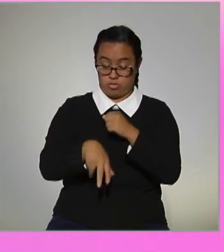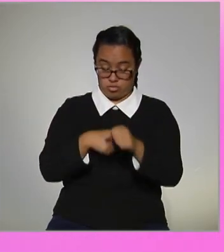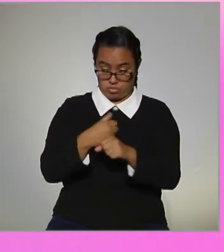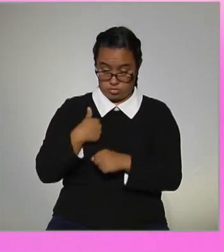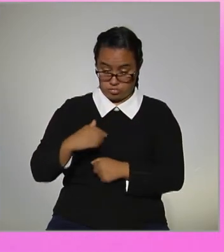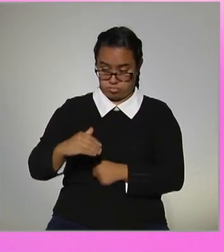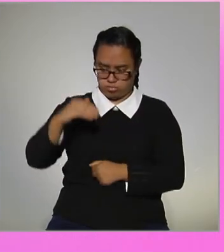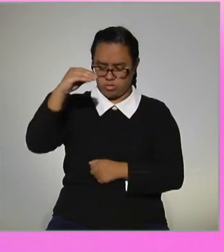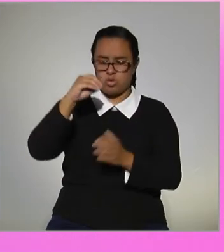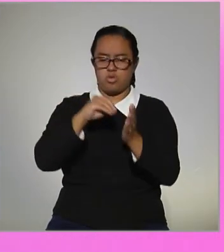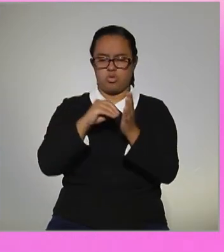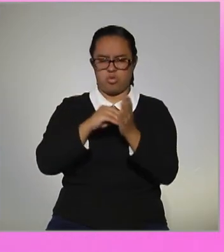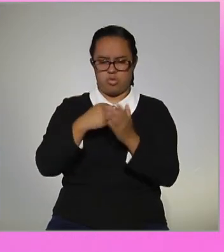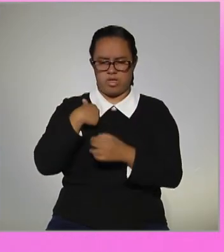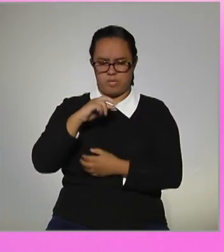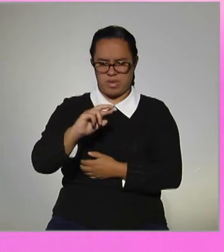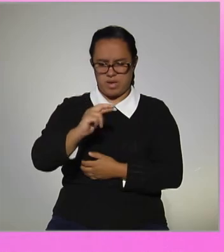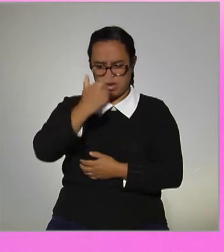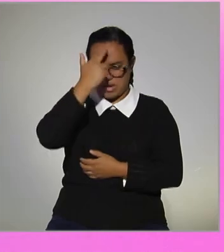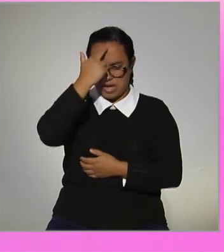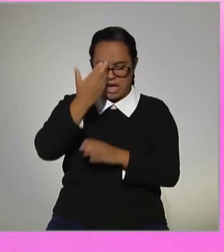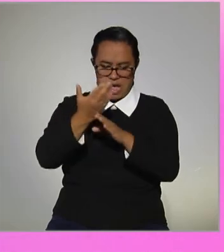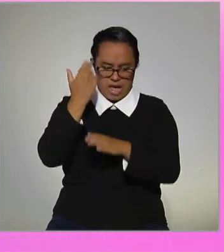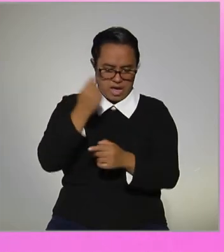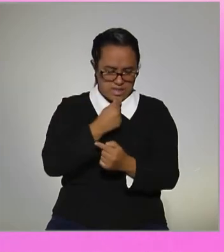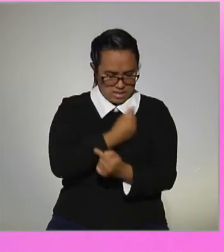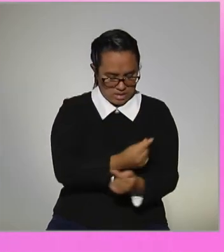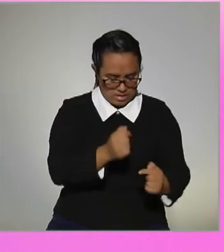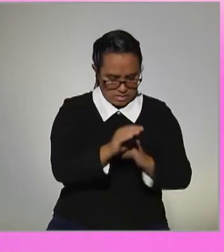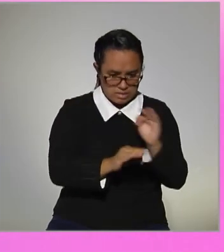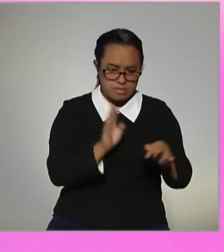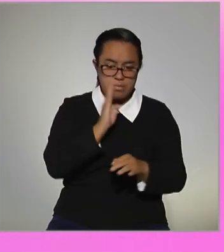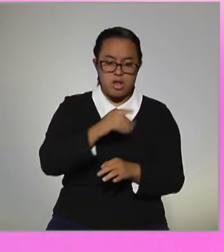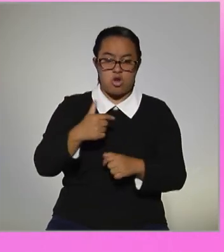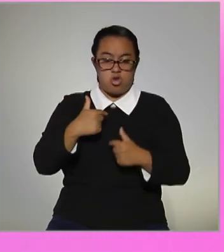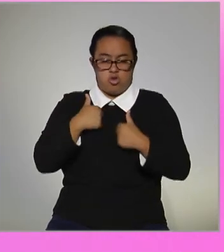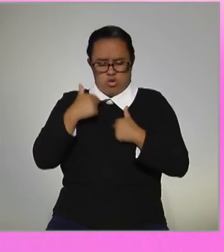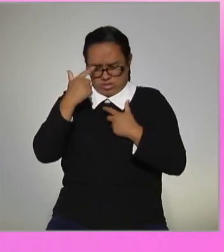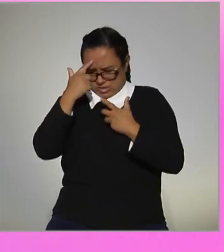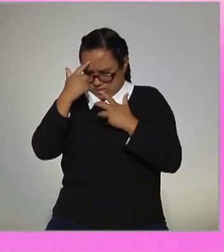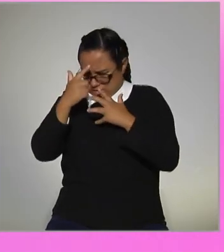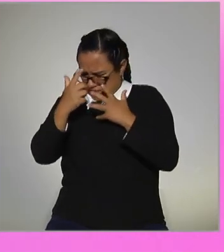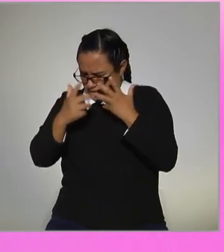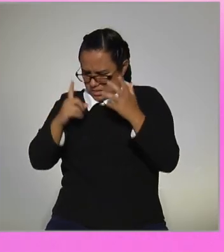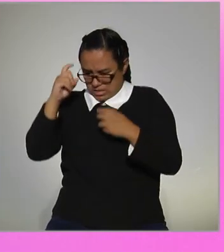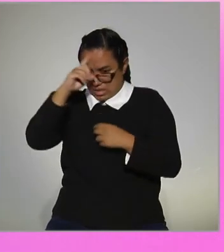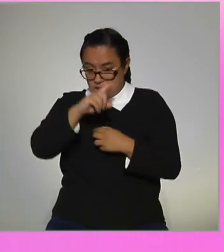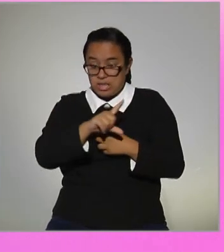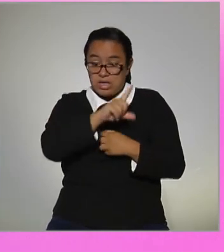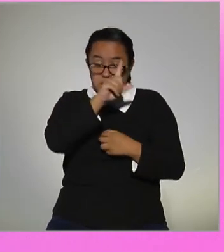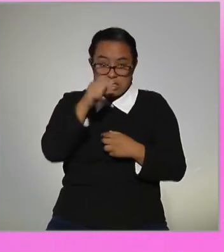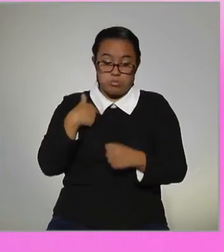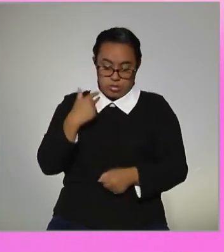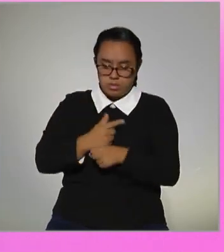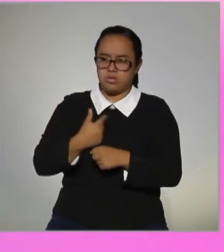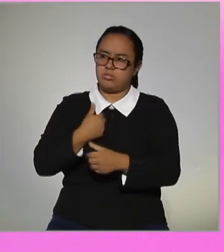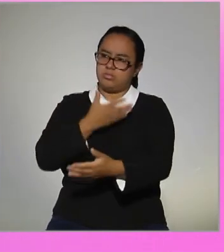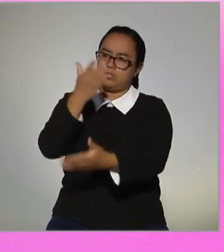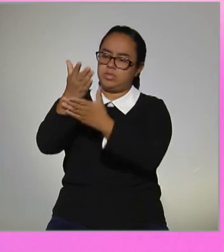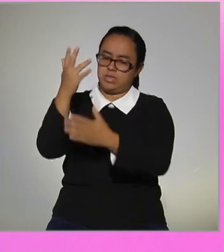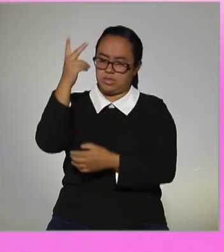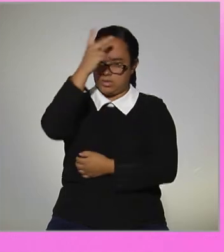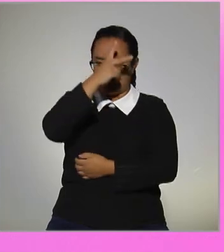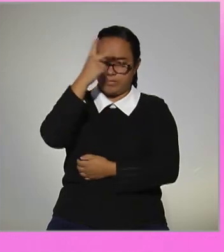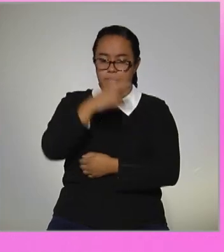años, aún me recuerdan lo mal que las traté de pequeñas. Yo estaba frustrada y al darme cuenta, acudí a terapia.